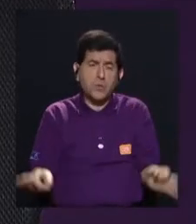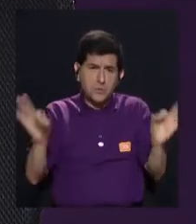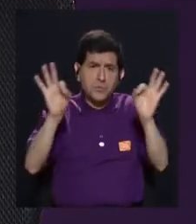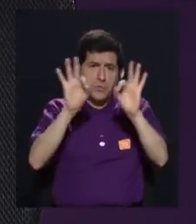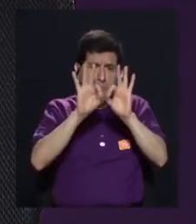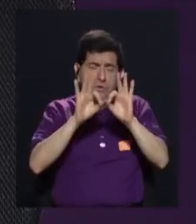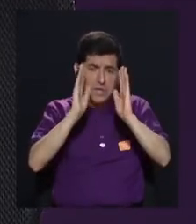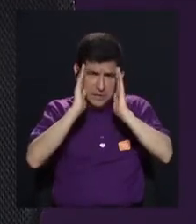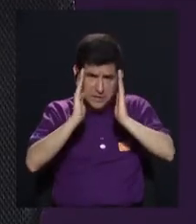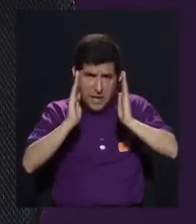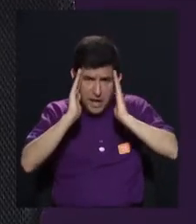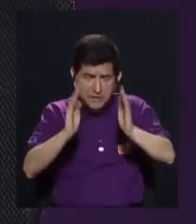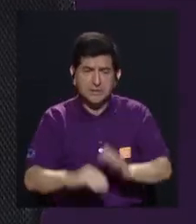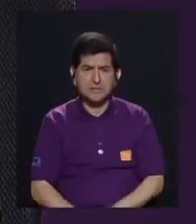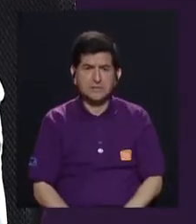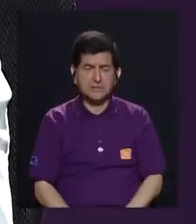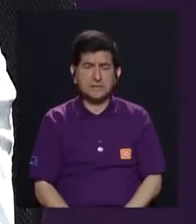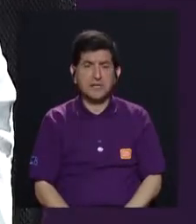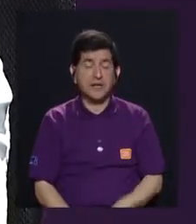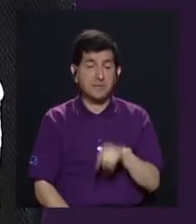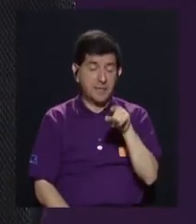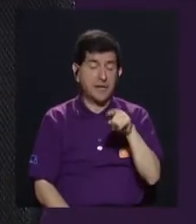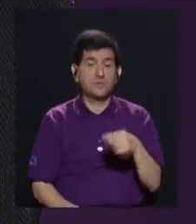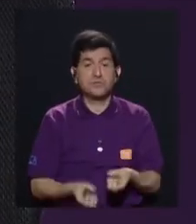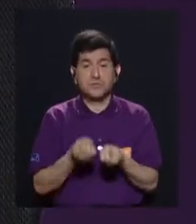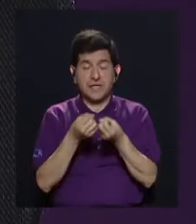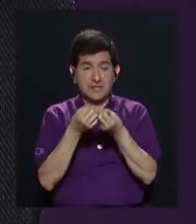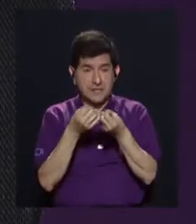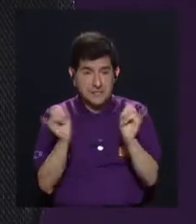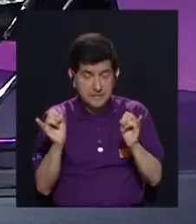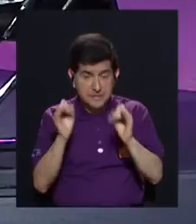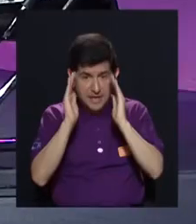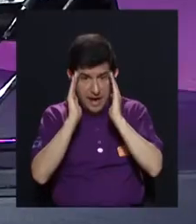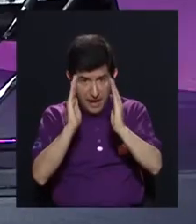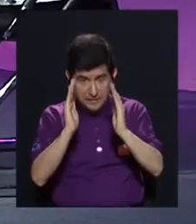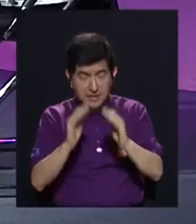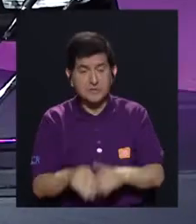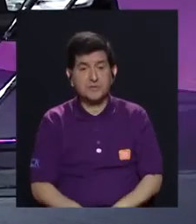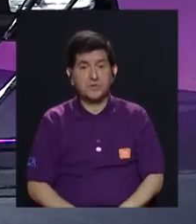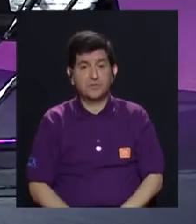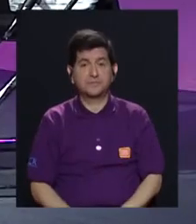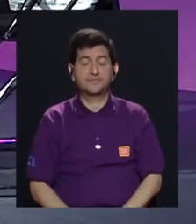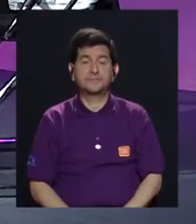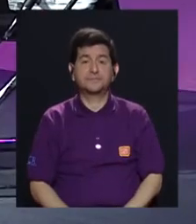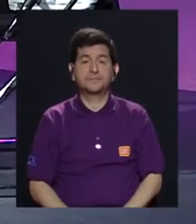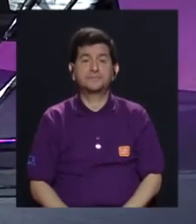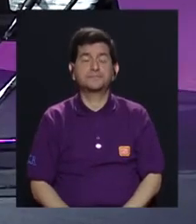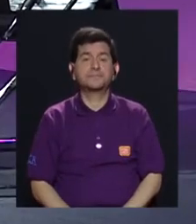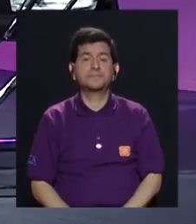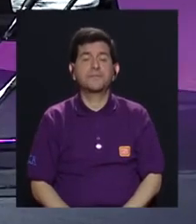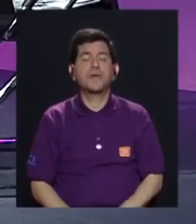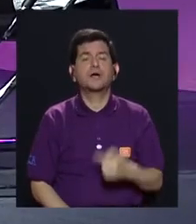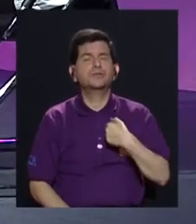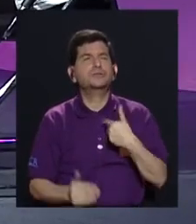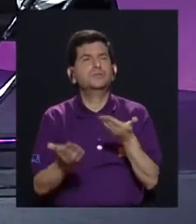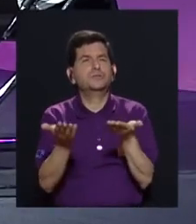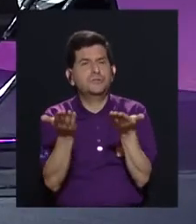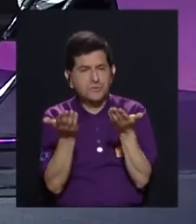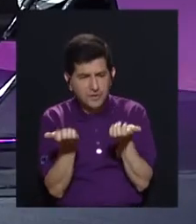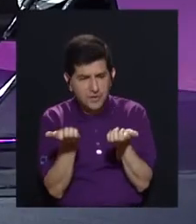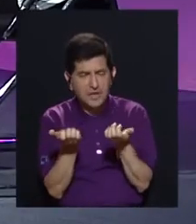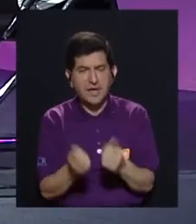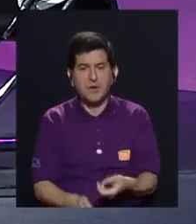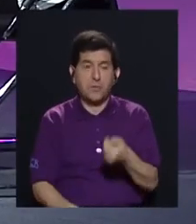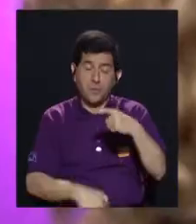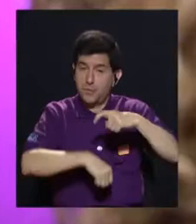abordemos con roger para que no se quede si su comentario sin atención si yo quisiera y ya